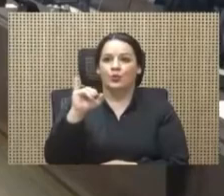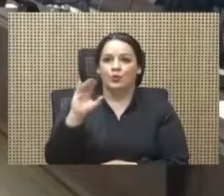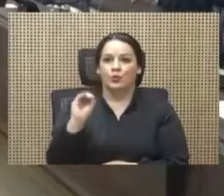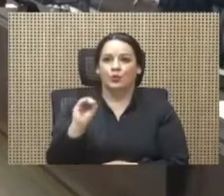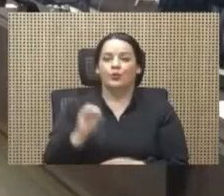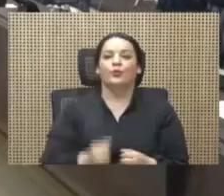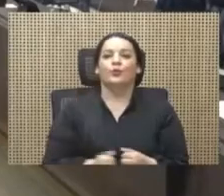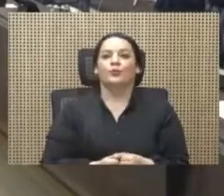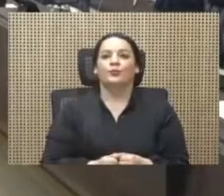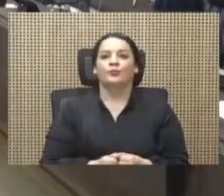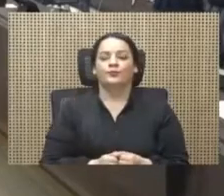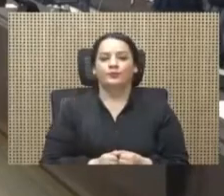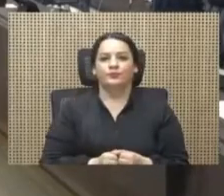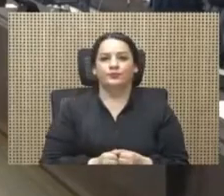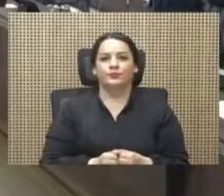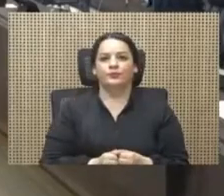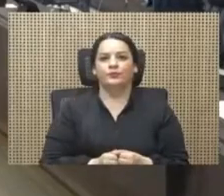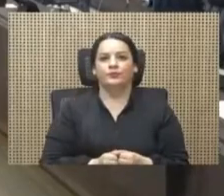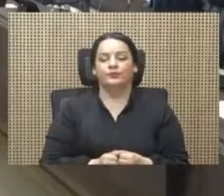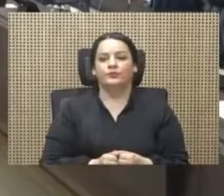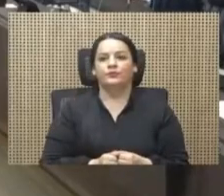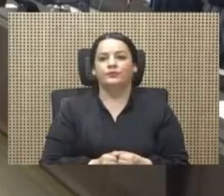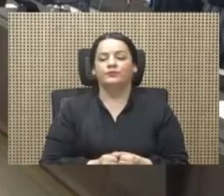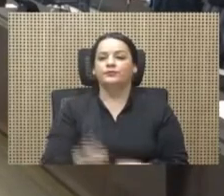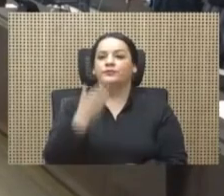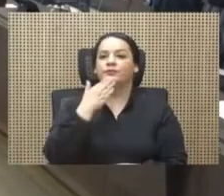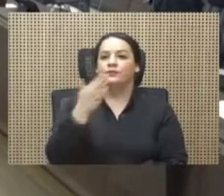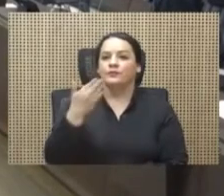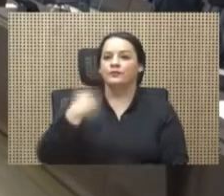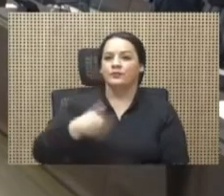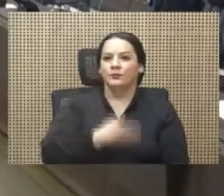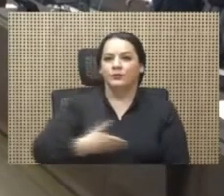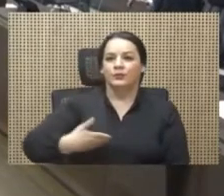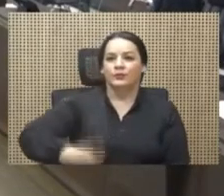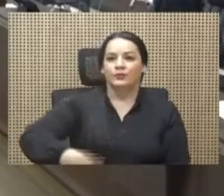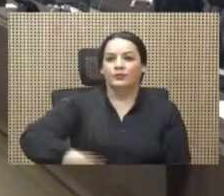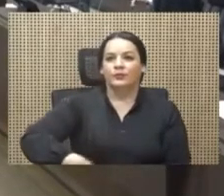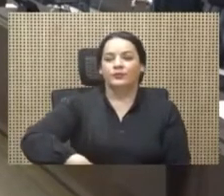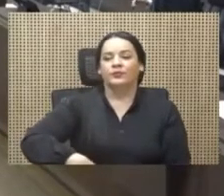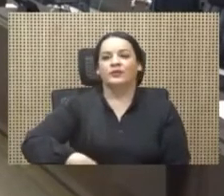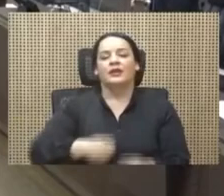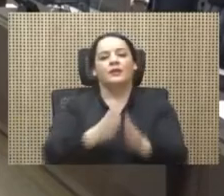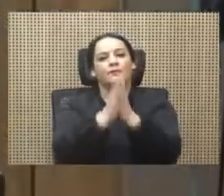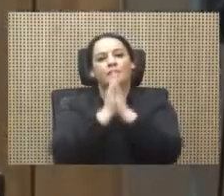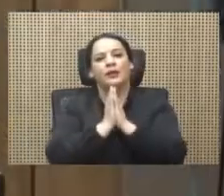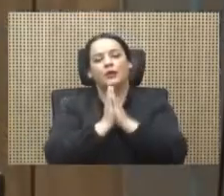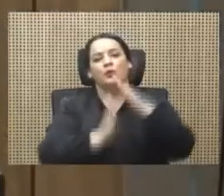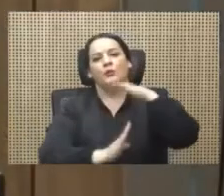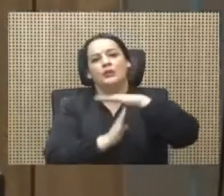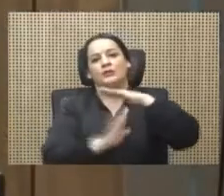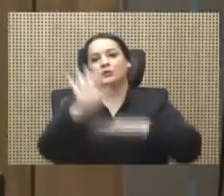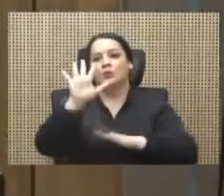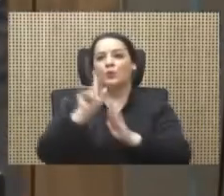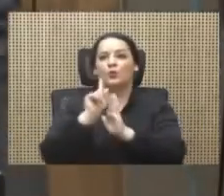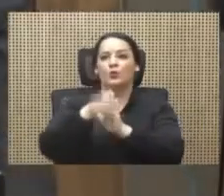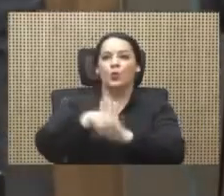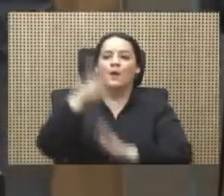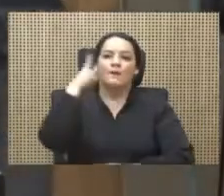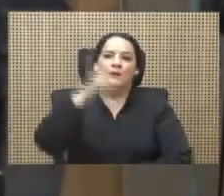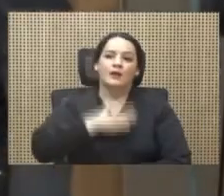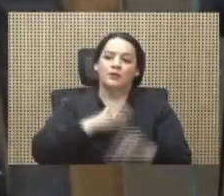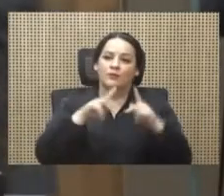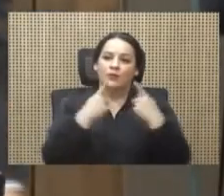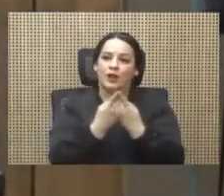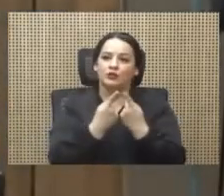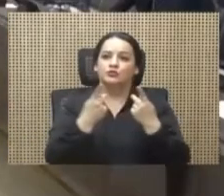desde esta nueva posición el diputado García Molina Se comprometió a seguir impulsando proyectos de ley de Vital importancia en áreas fundamentales para el